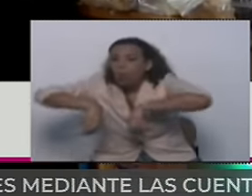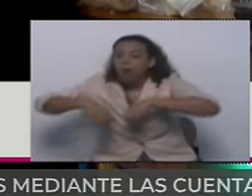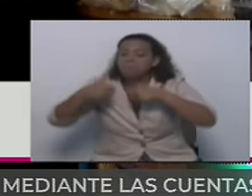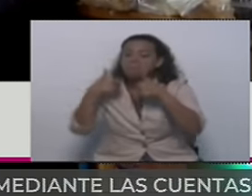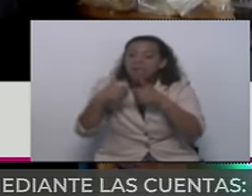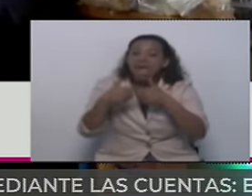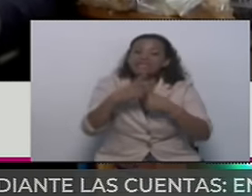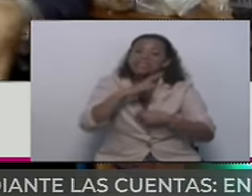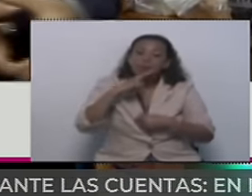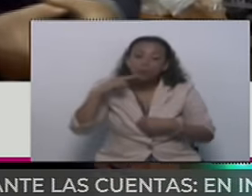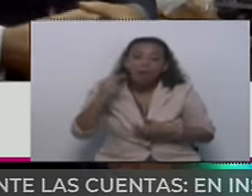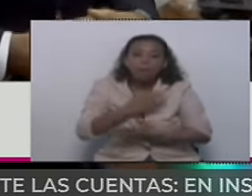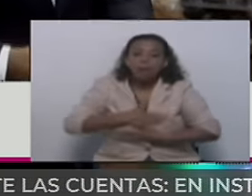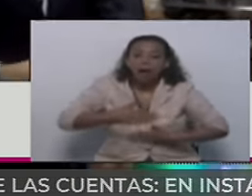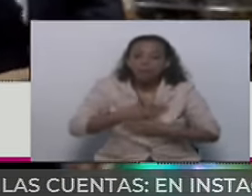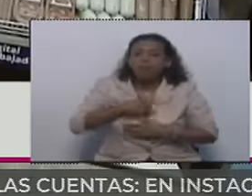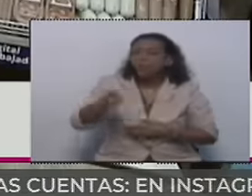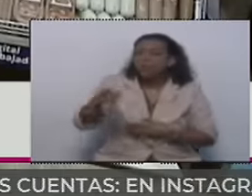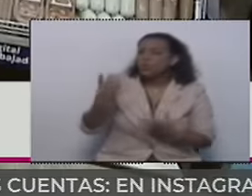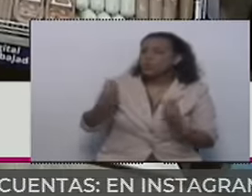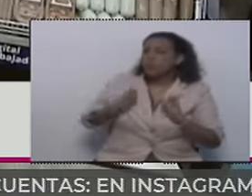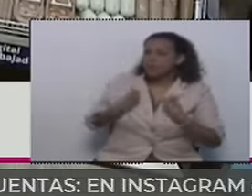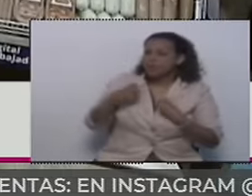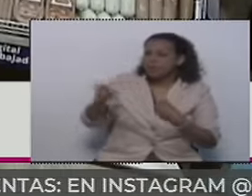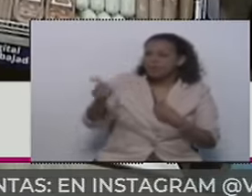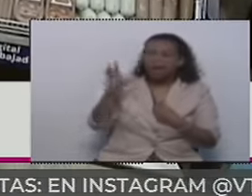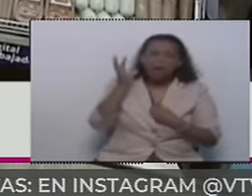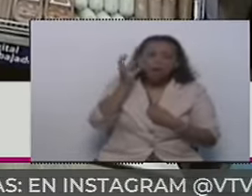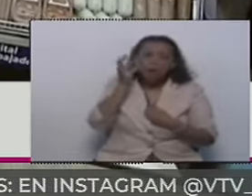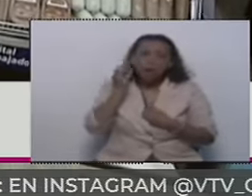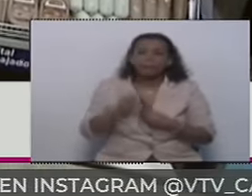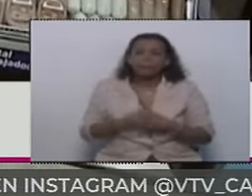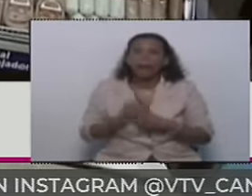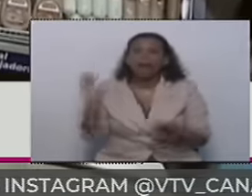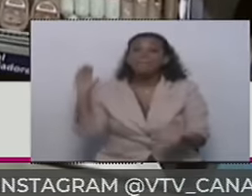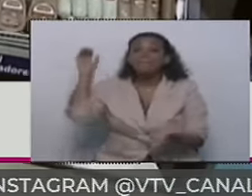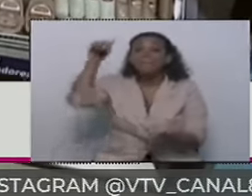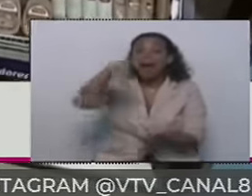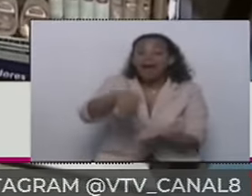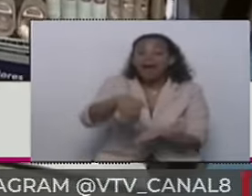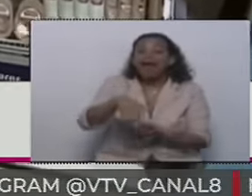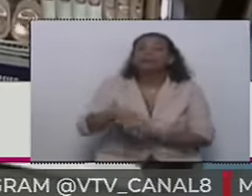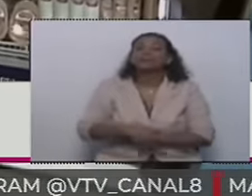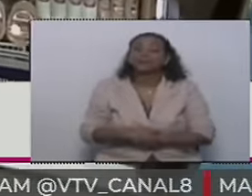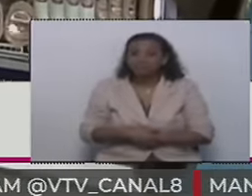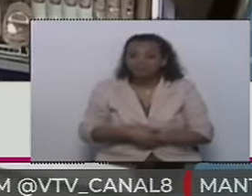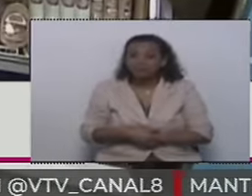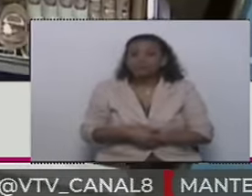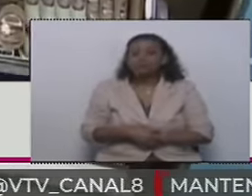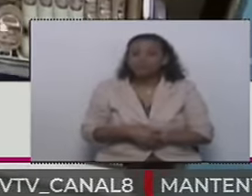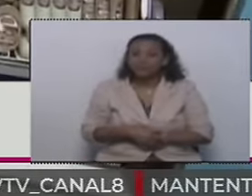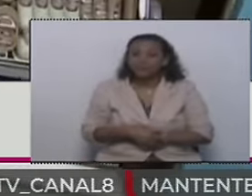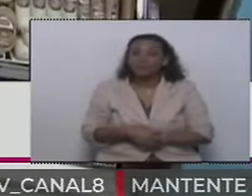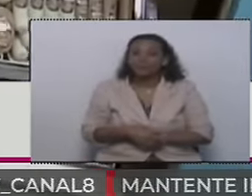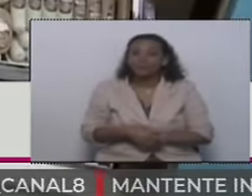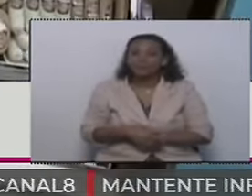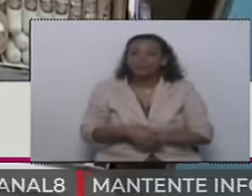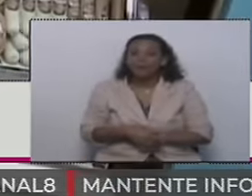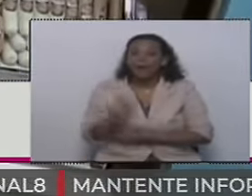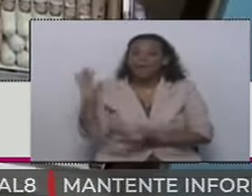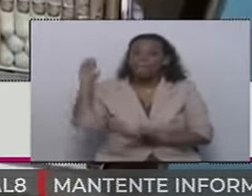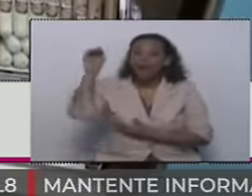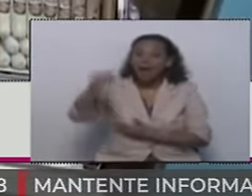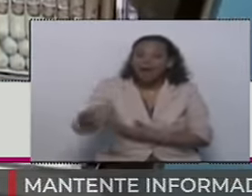y más sabroso. ¿Tú de dónde vienes? ¿Ah? Maracay. Maracay. ¿Qué me dices, Benilde? Benilde, ¿te llamas tú con B